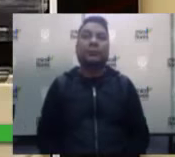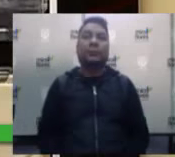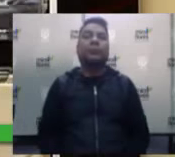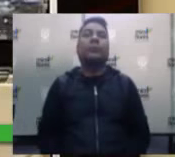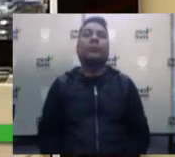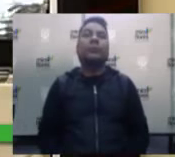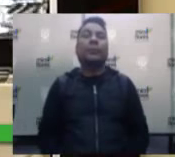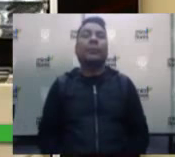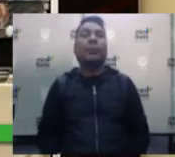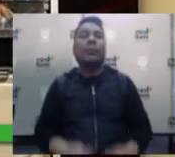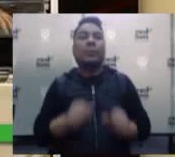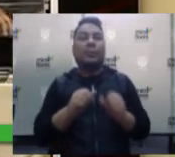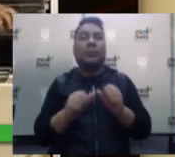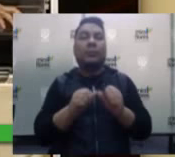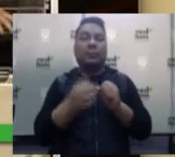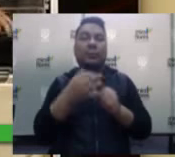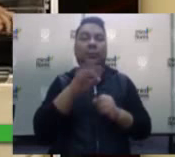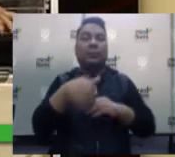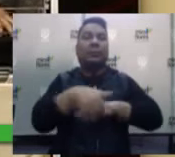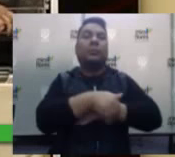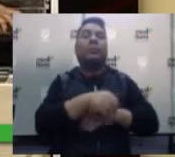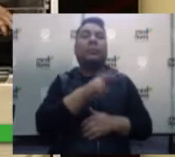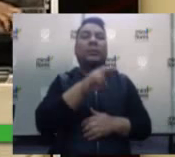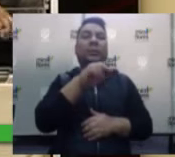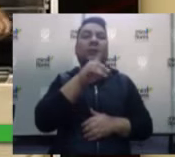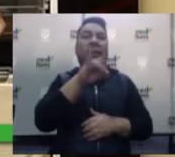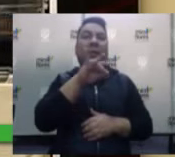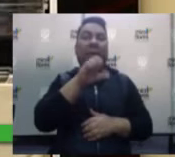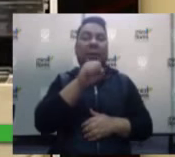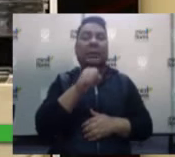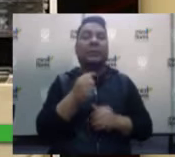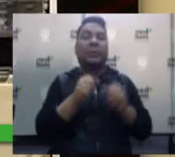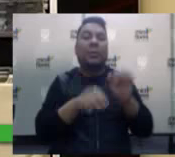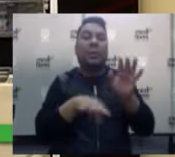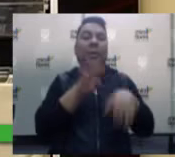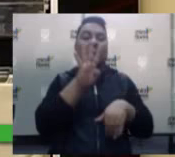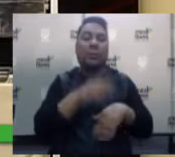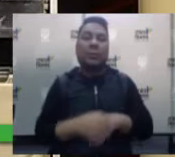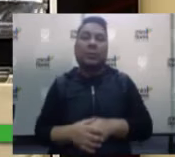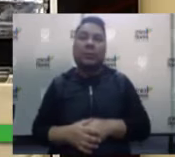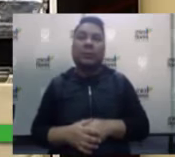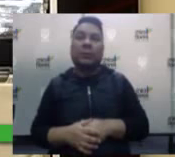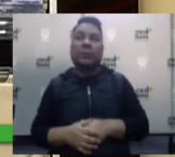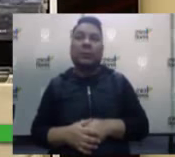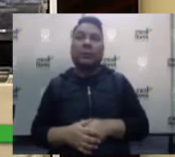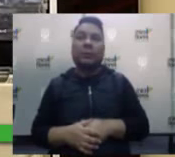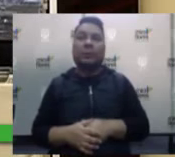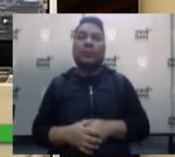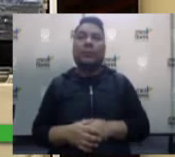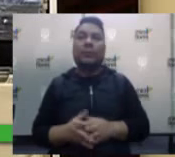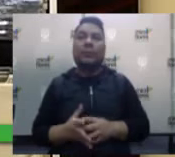Puesto 19, Avenida Alfredo Benavides, cuadra 14, a 15 metros del cruce con Roosevelt.